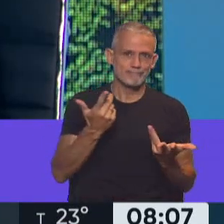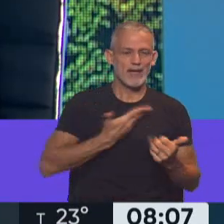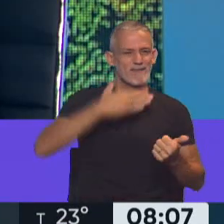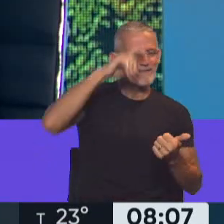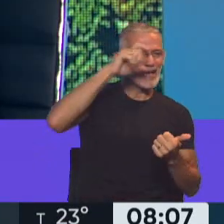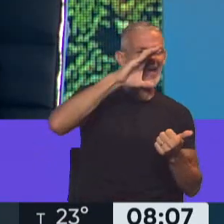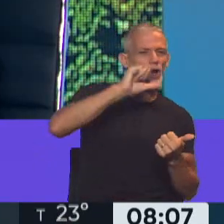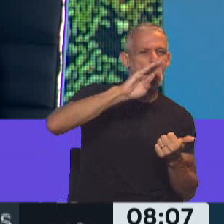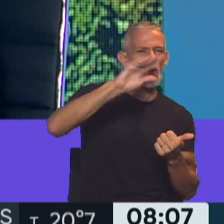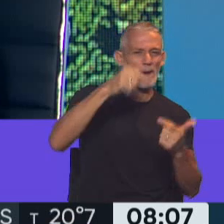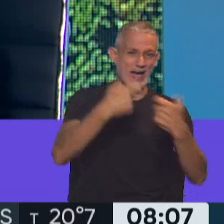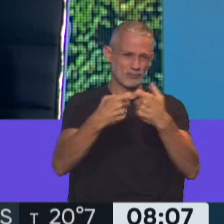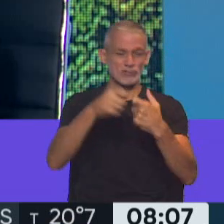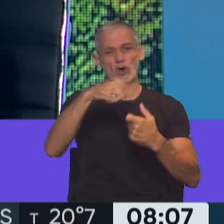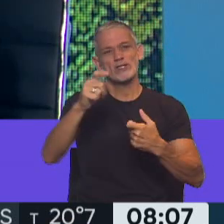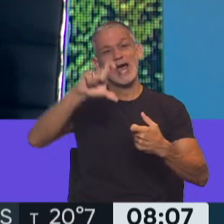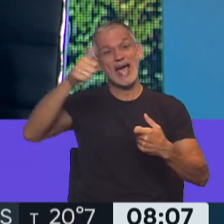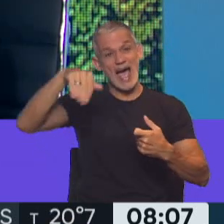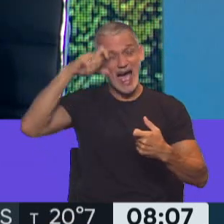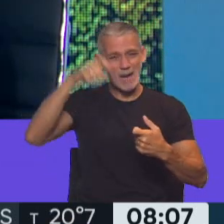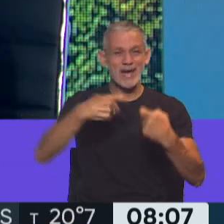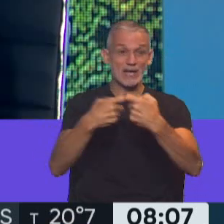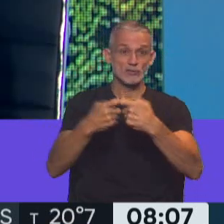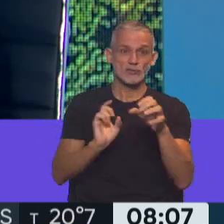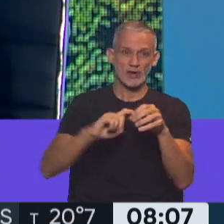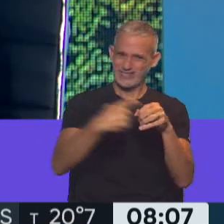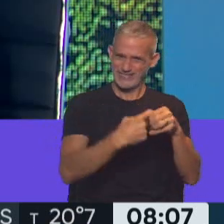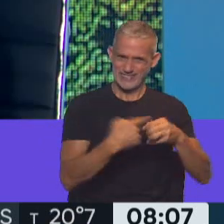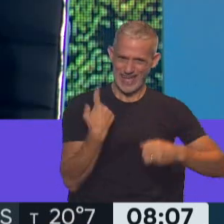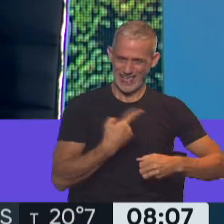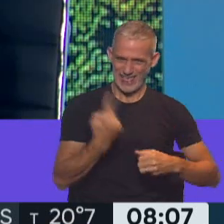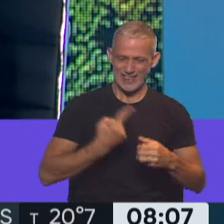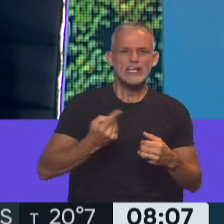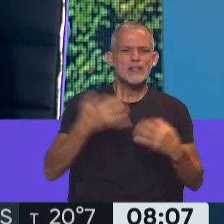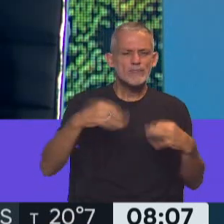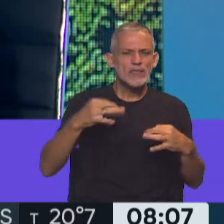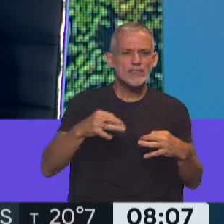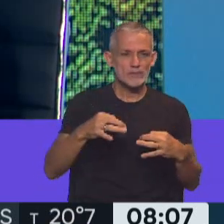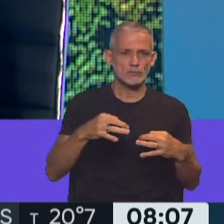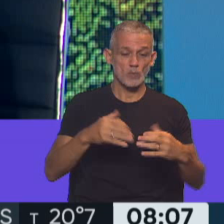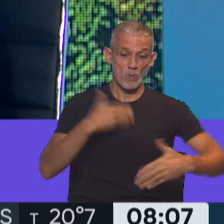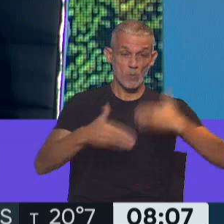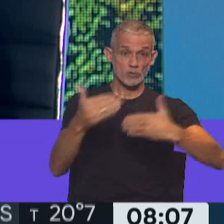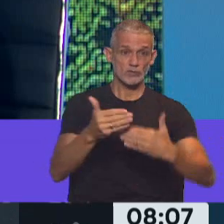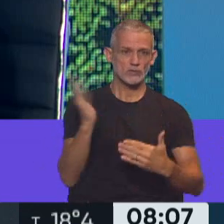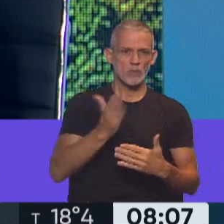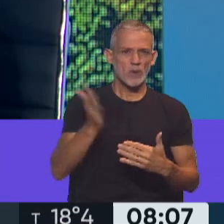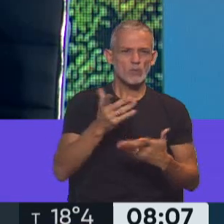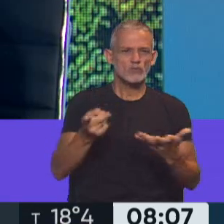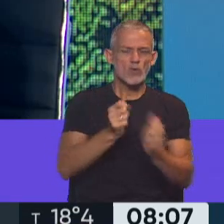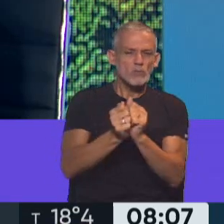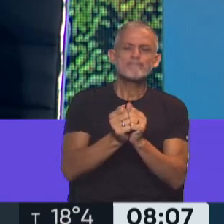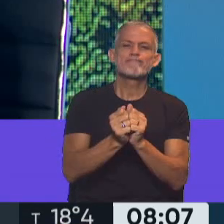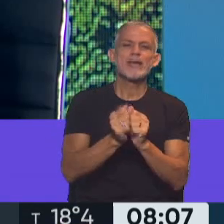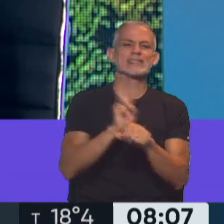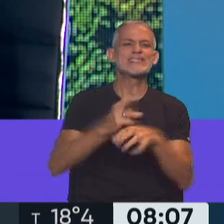como en CAME y en cada una de las organizaciones que están adheridas, que tenemos que generar en el proceso productivo la seguridad